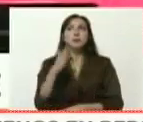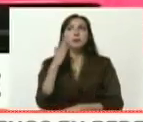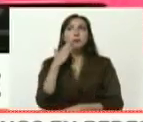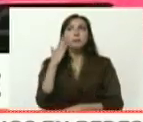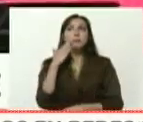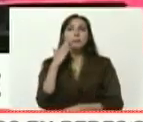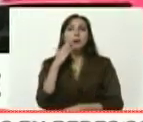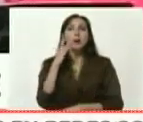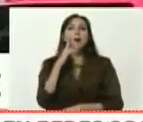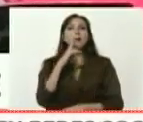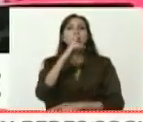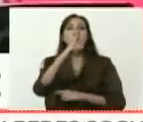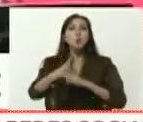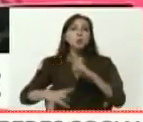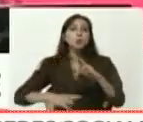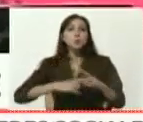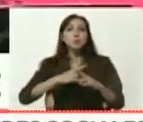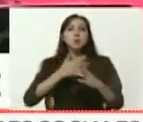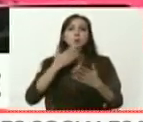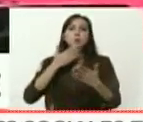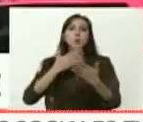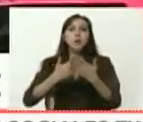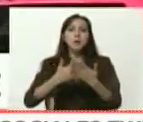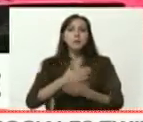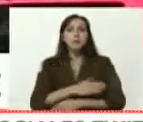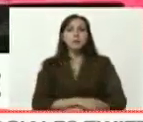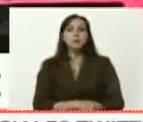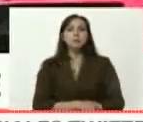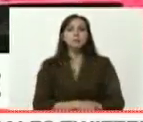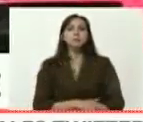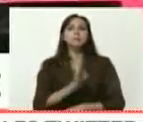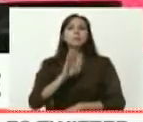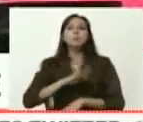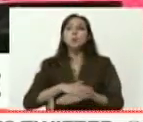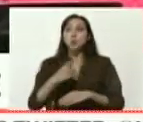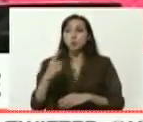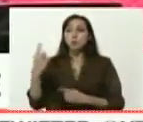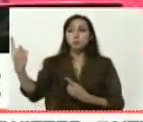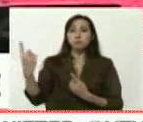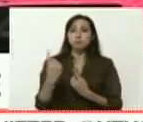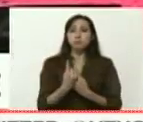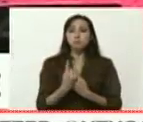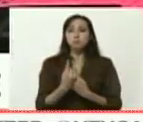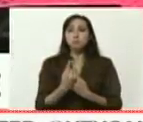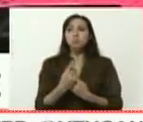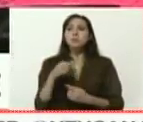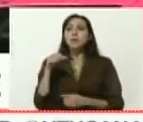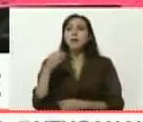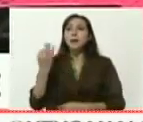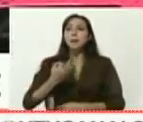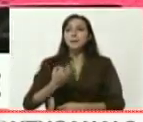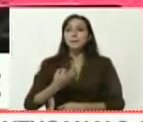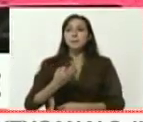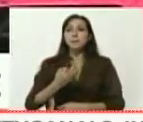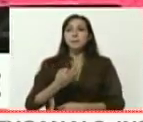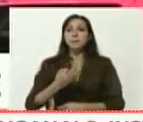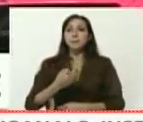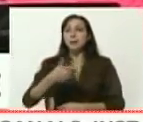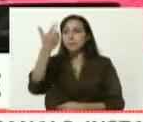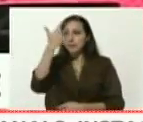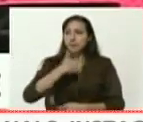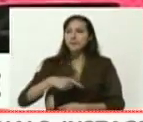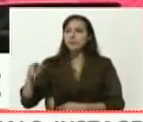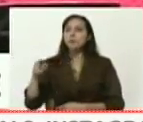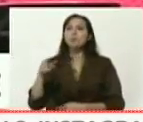al universo las gracias, porque te tenemos en espíritu, cuerpo y alma,